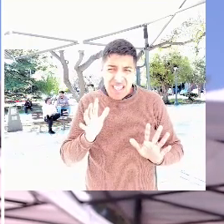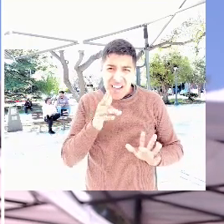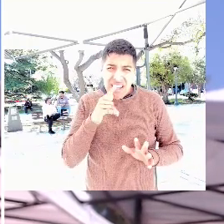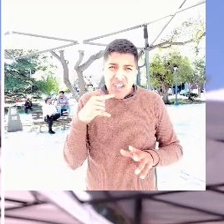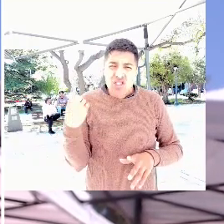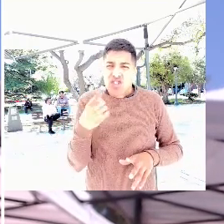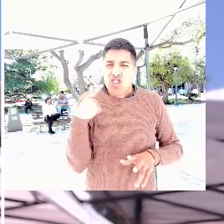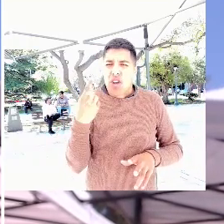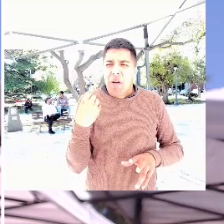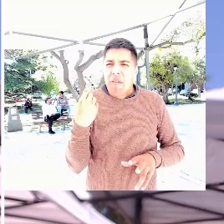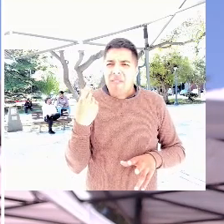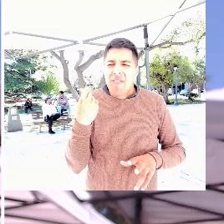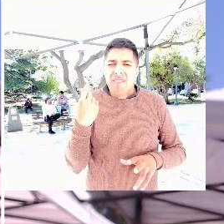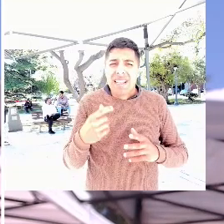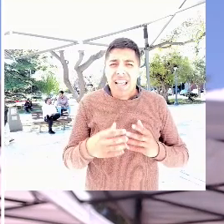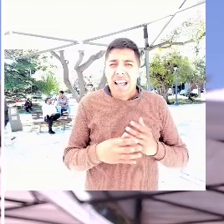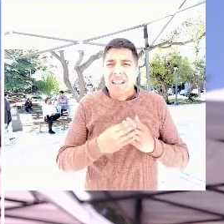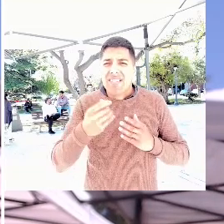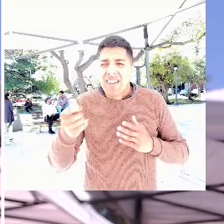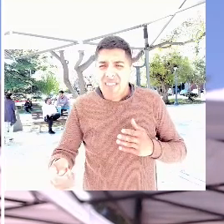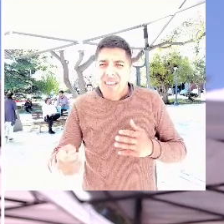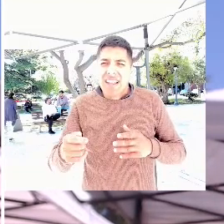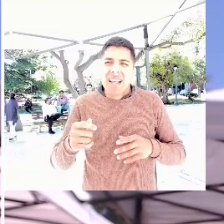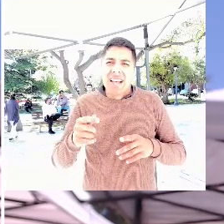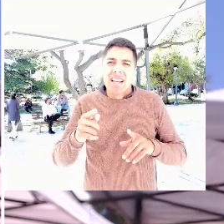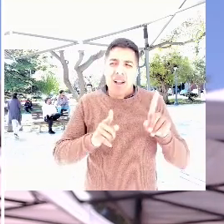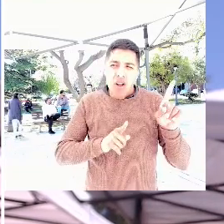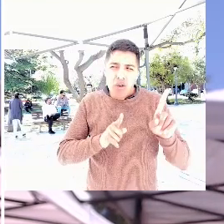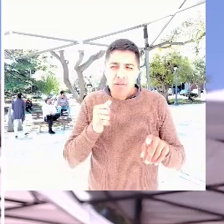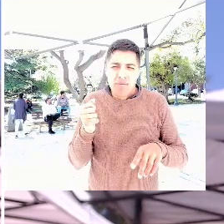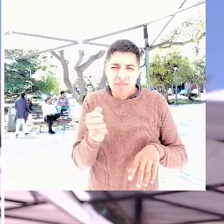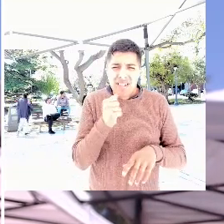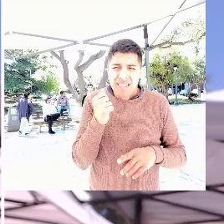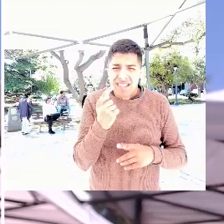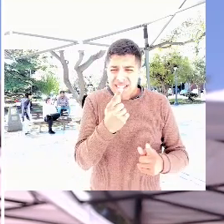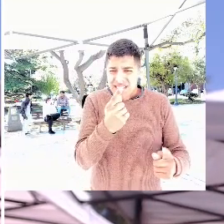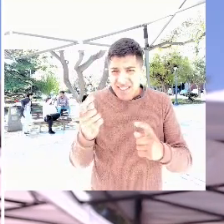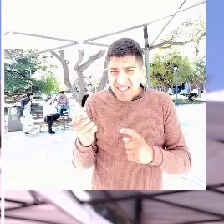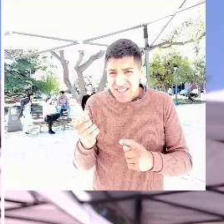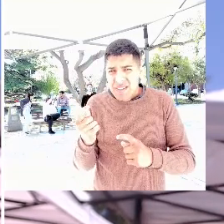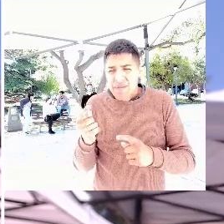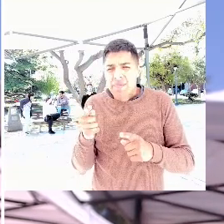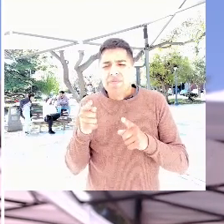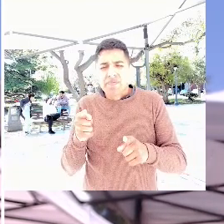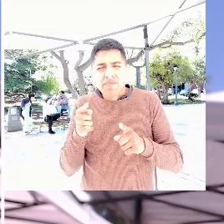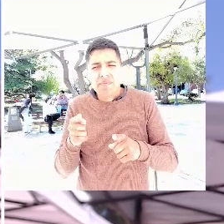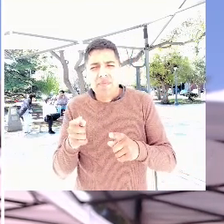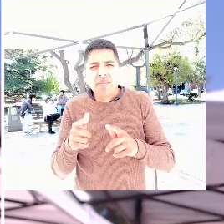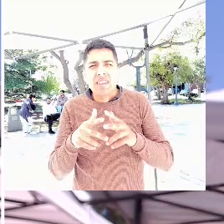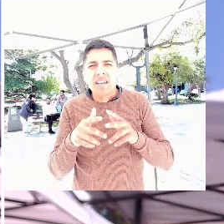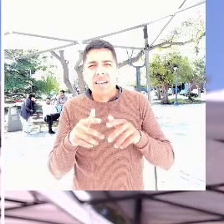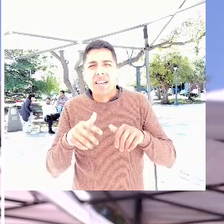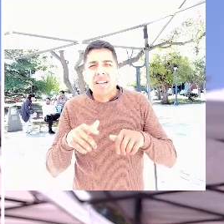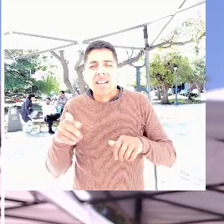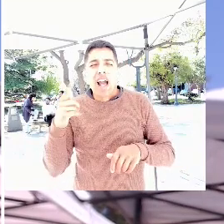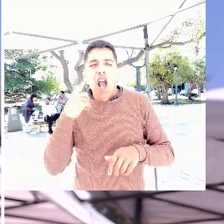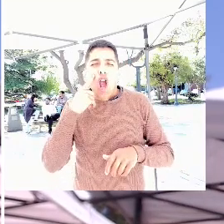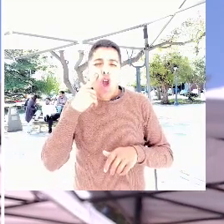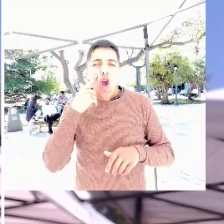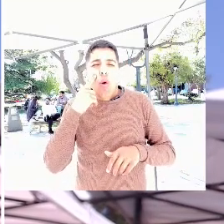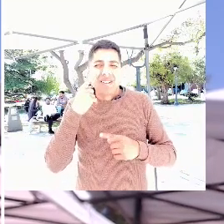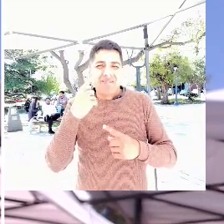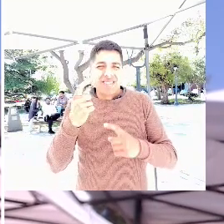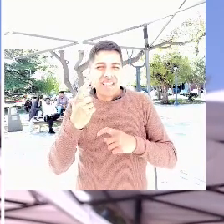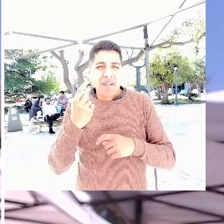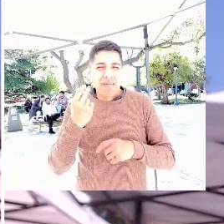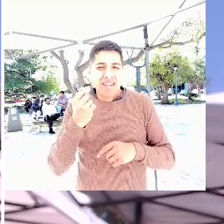presupuestaria a algunas áreas sensibles del municipio es necesario, y creo que esa herramienta el Ejecutivo debe tenerla,